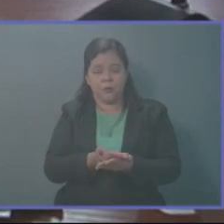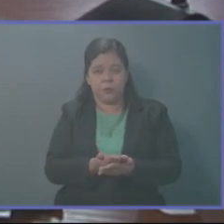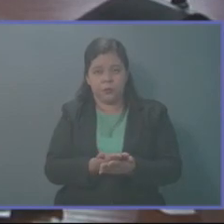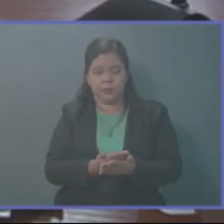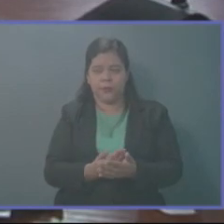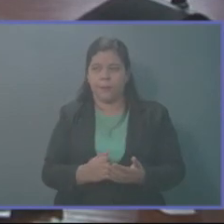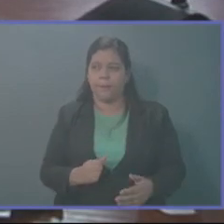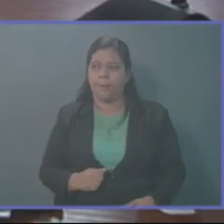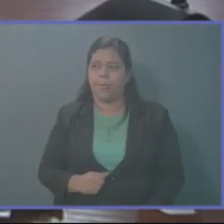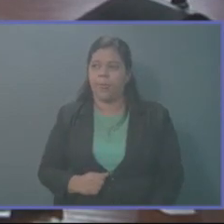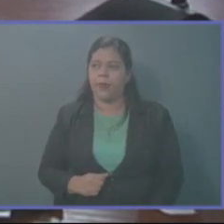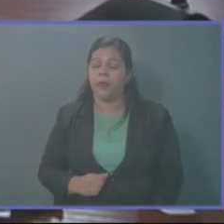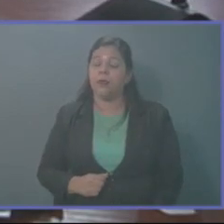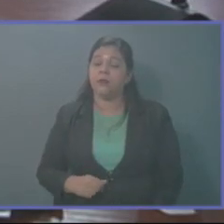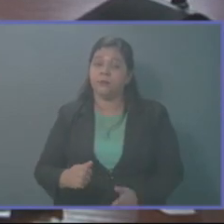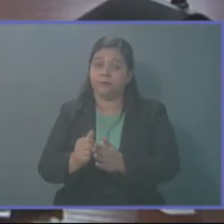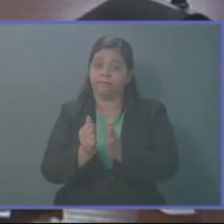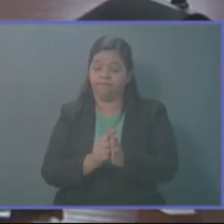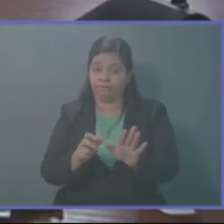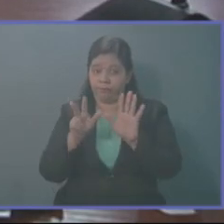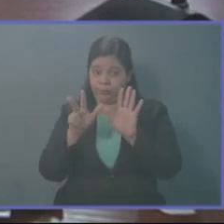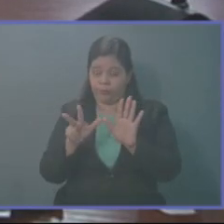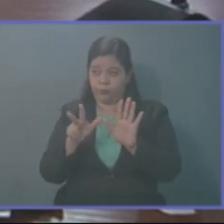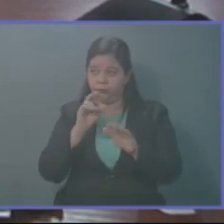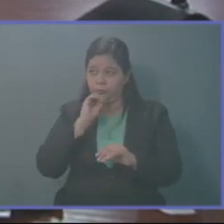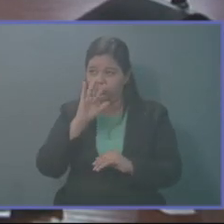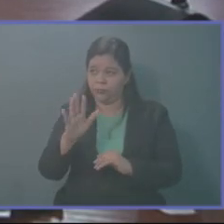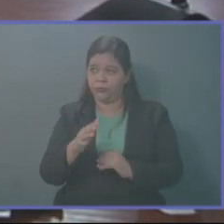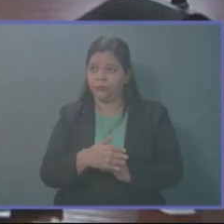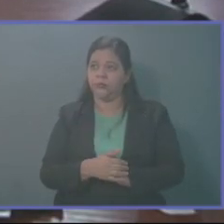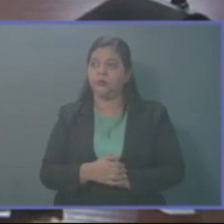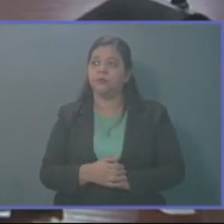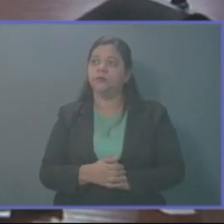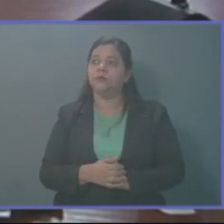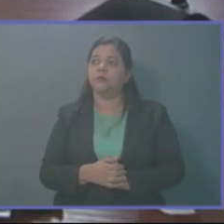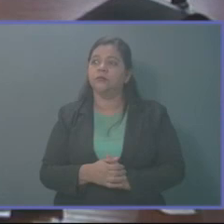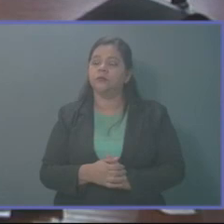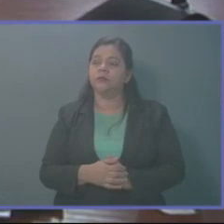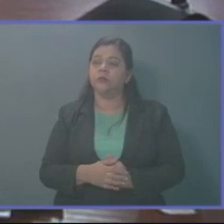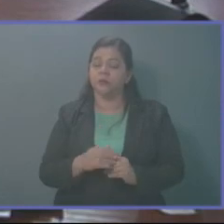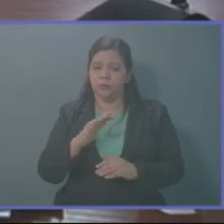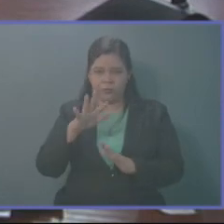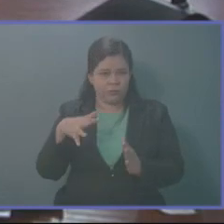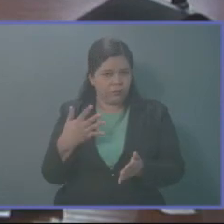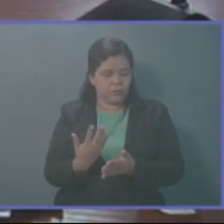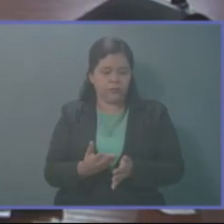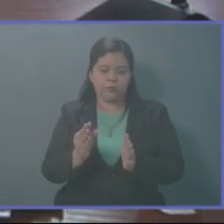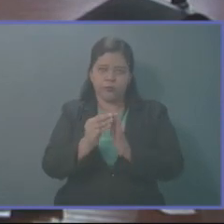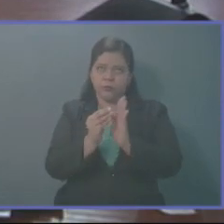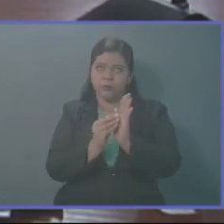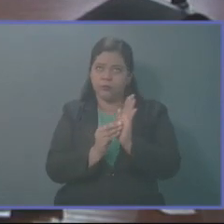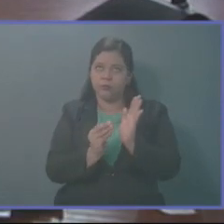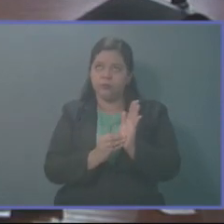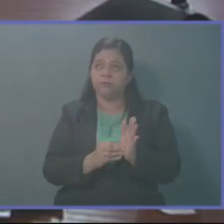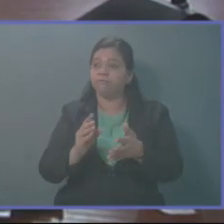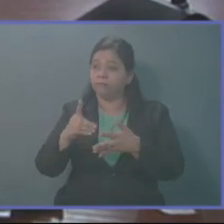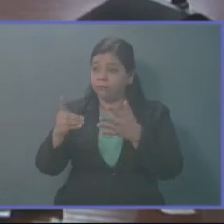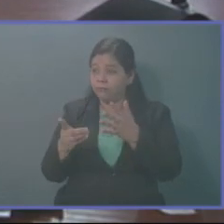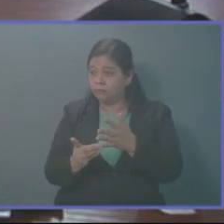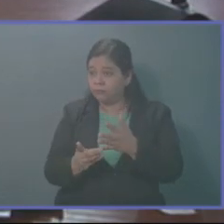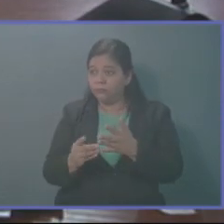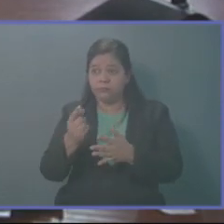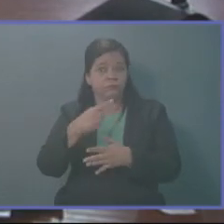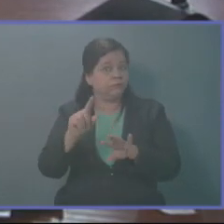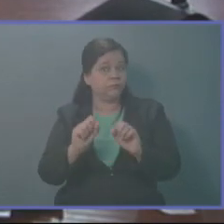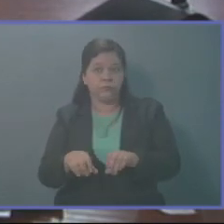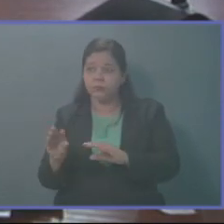formulada. El artículo 8 se refiere a que todos los contenidos de ese decreto no serían